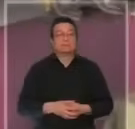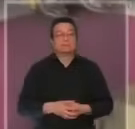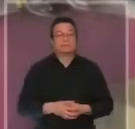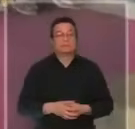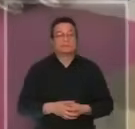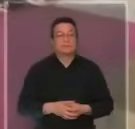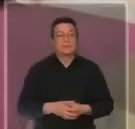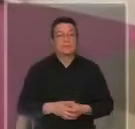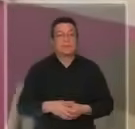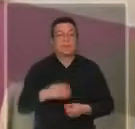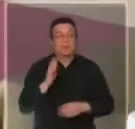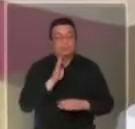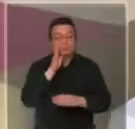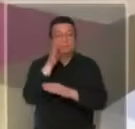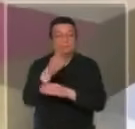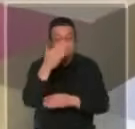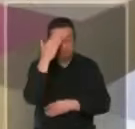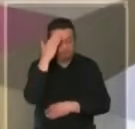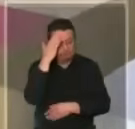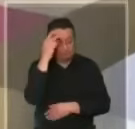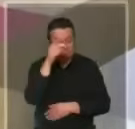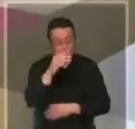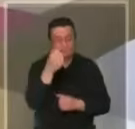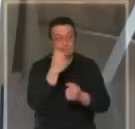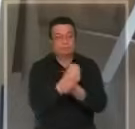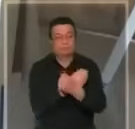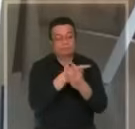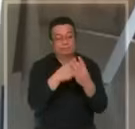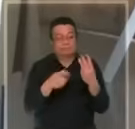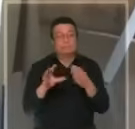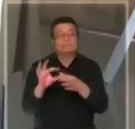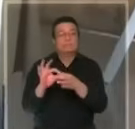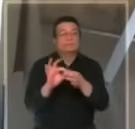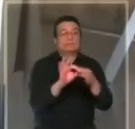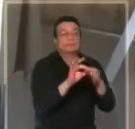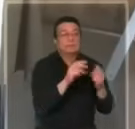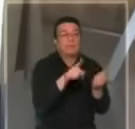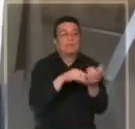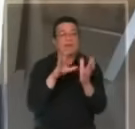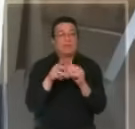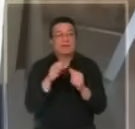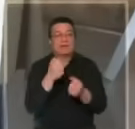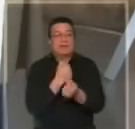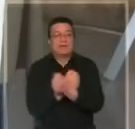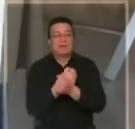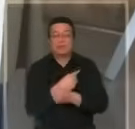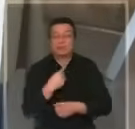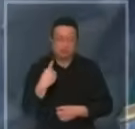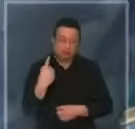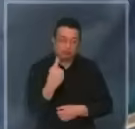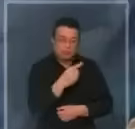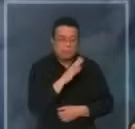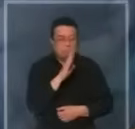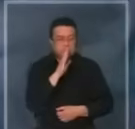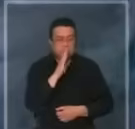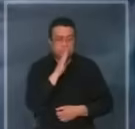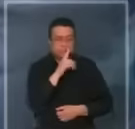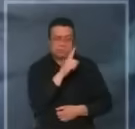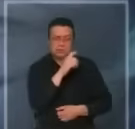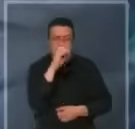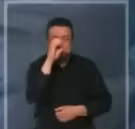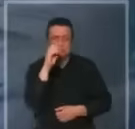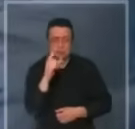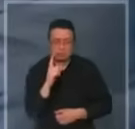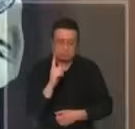La ceremonia que recordó a los mártires sirvió también para unir a los familiares de los carabineros, todos los que mantuvieron silencio absoluto al salir de la